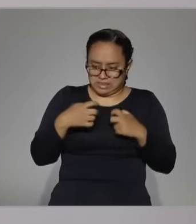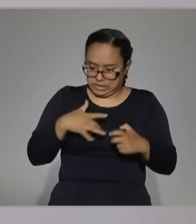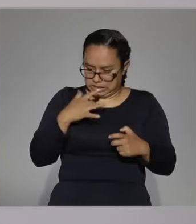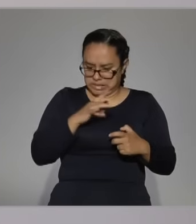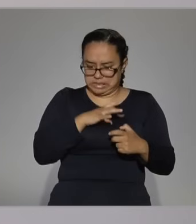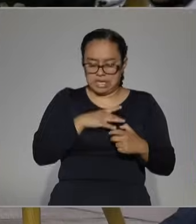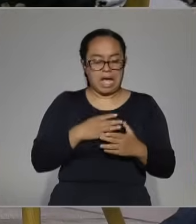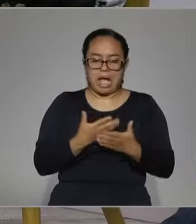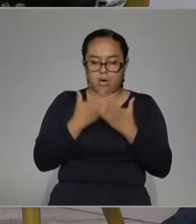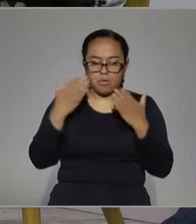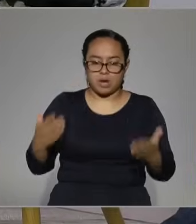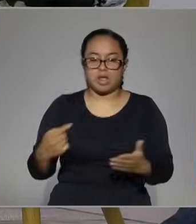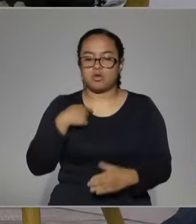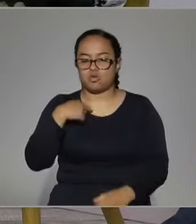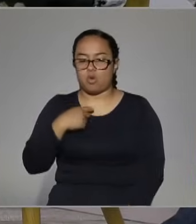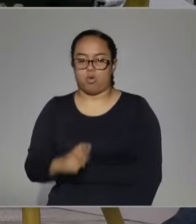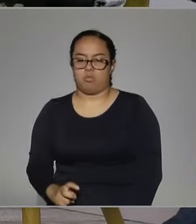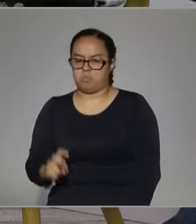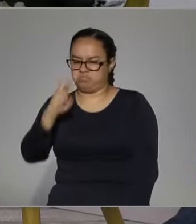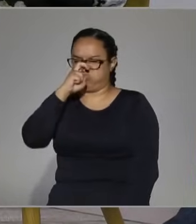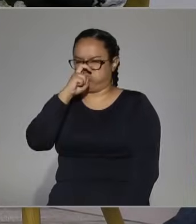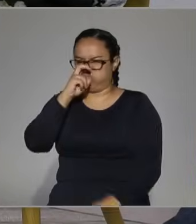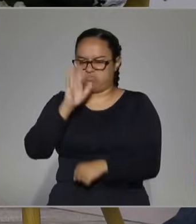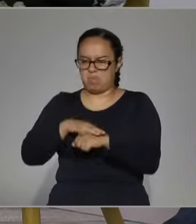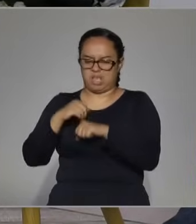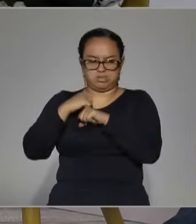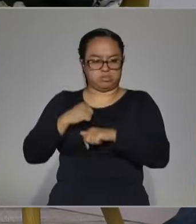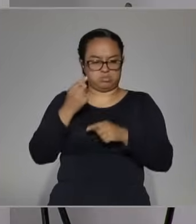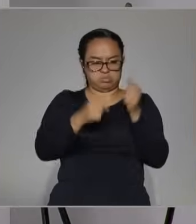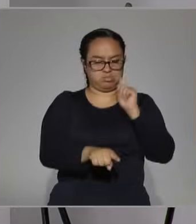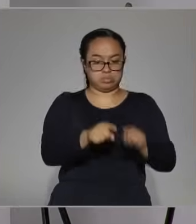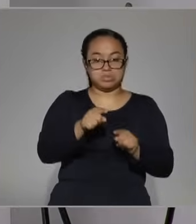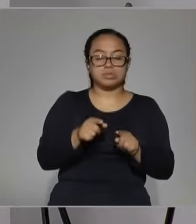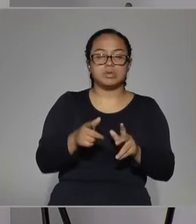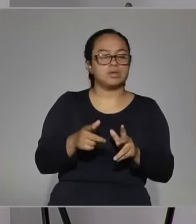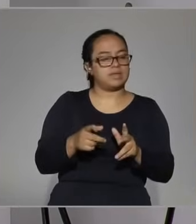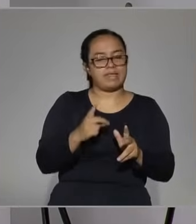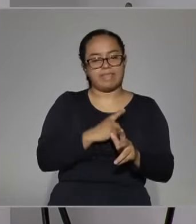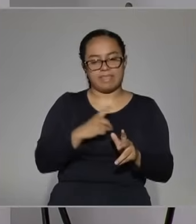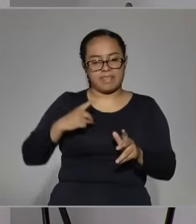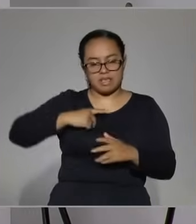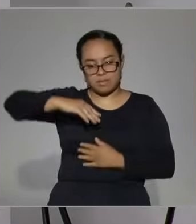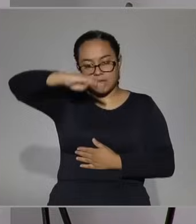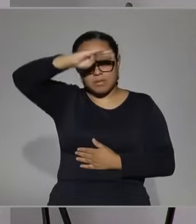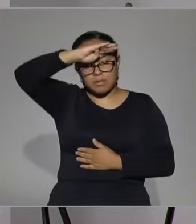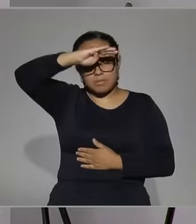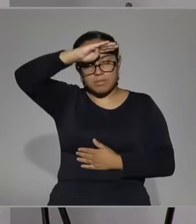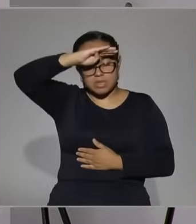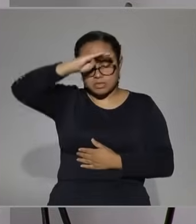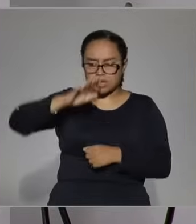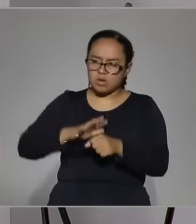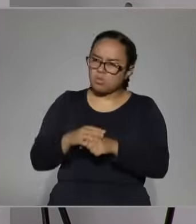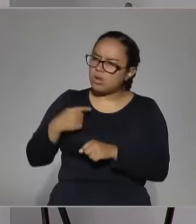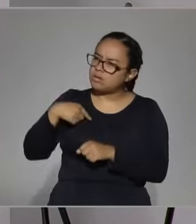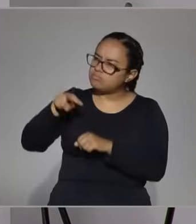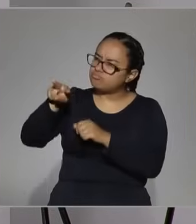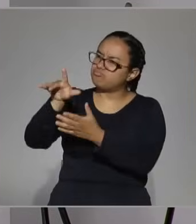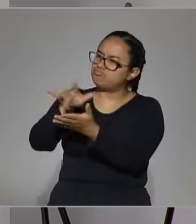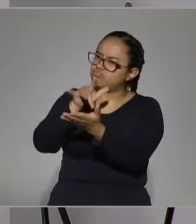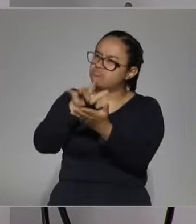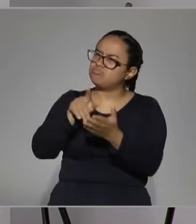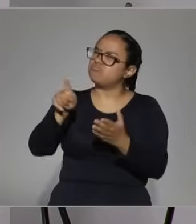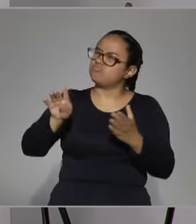miedo y nos vamos al pendulazo y nos volvemos muy autoritarios. Es más bien ver cuáles son los recursos, los dones,